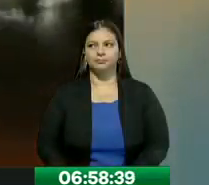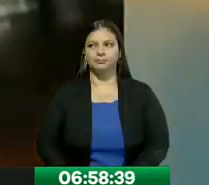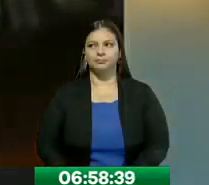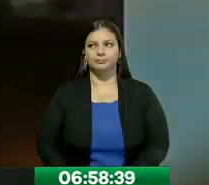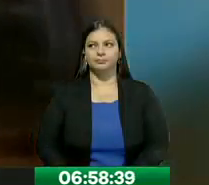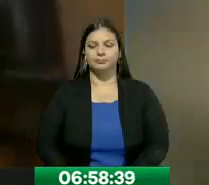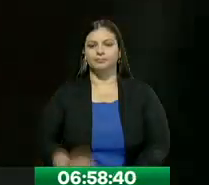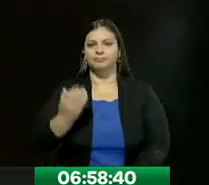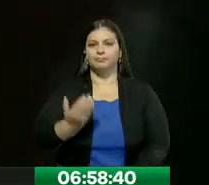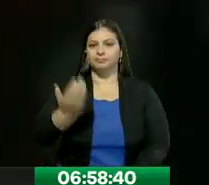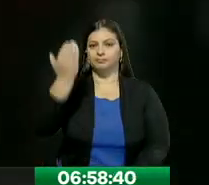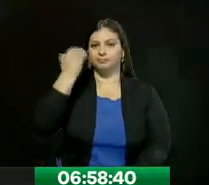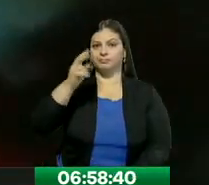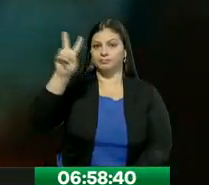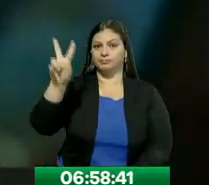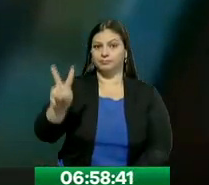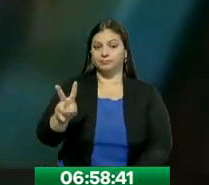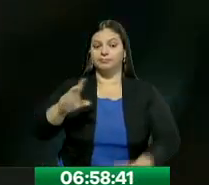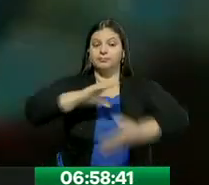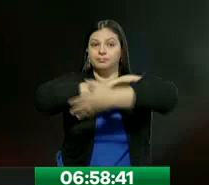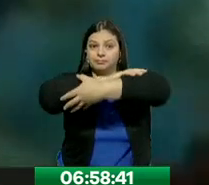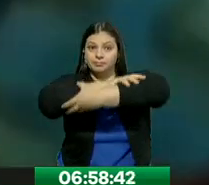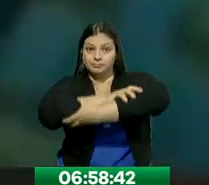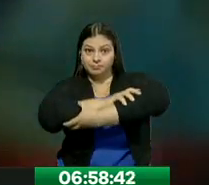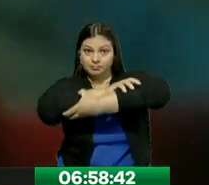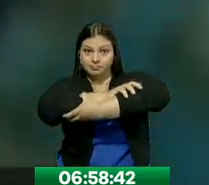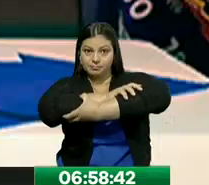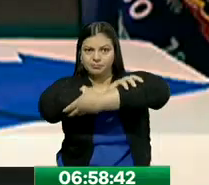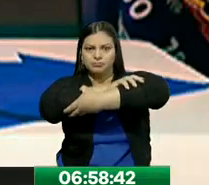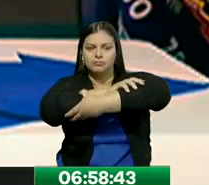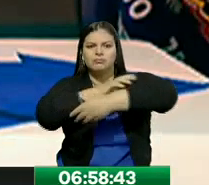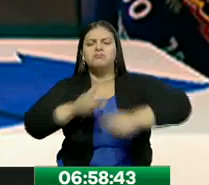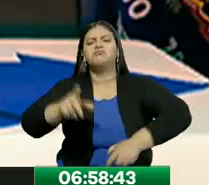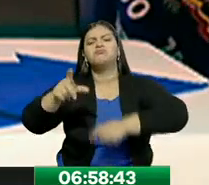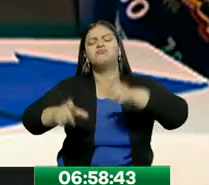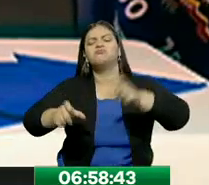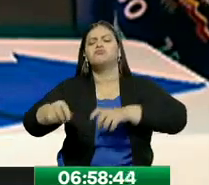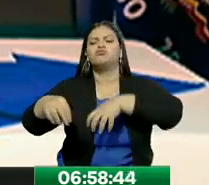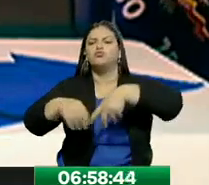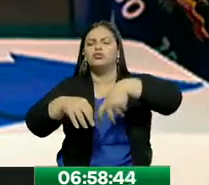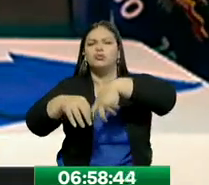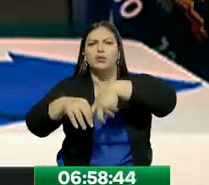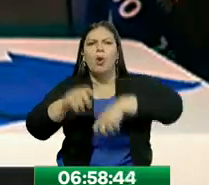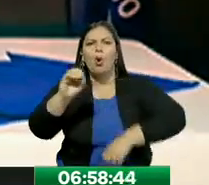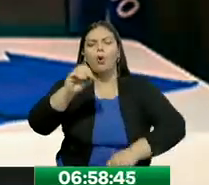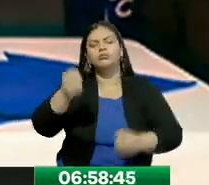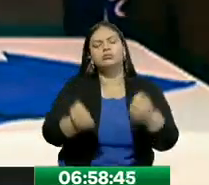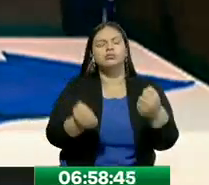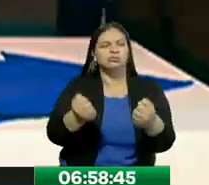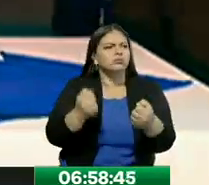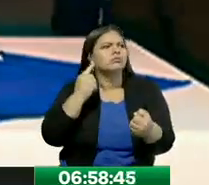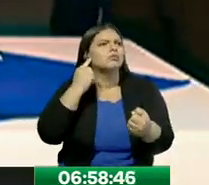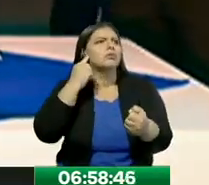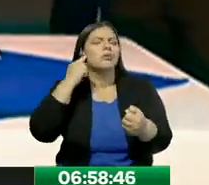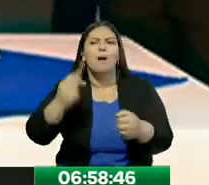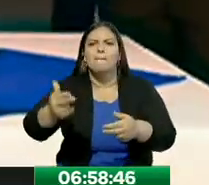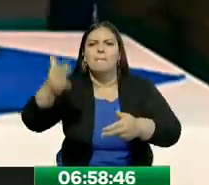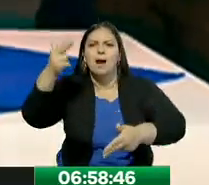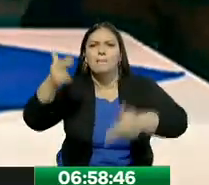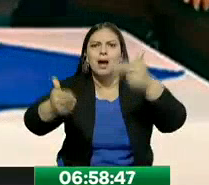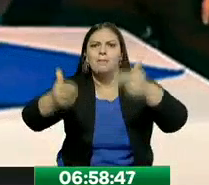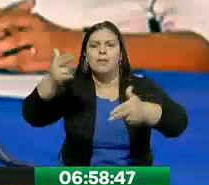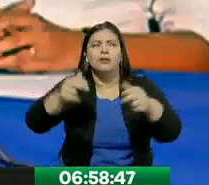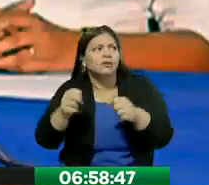Todos escribían y hablaban de supuestos disparos. Y ante esta situación, el gobernador del Guayas junto a la comandante de la zona 8 de la Policía